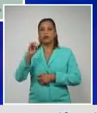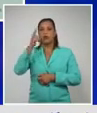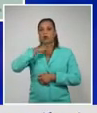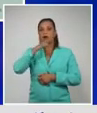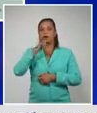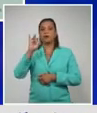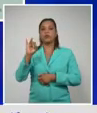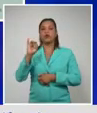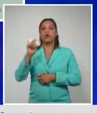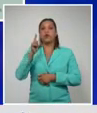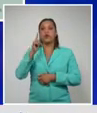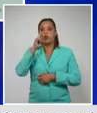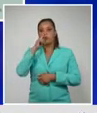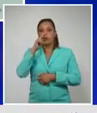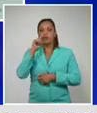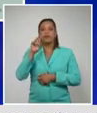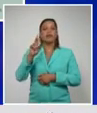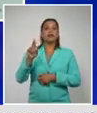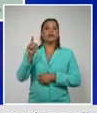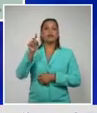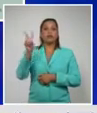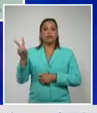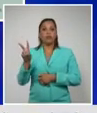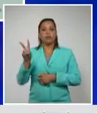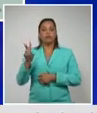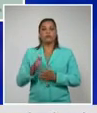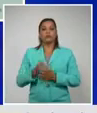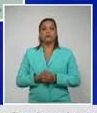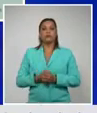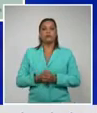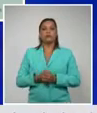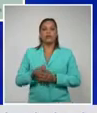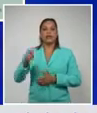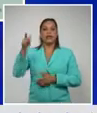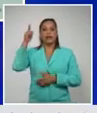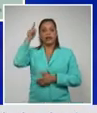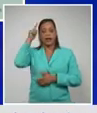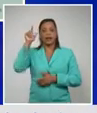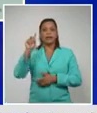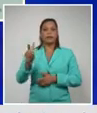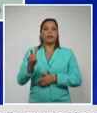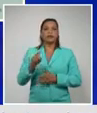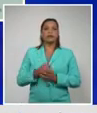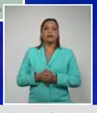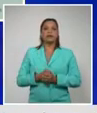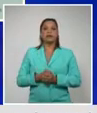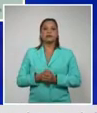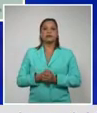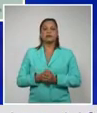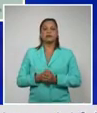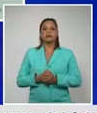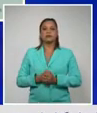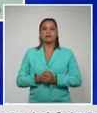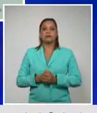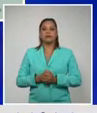2, Limonar, Calimete y Martí con 1 cada uno.